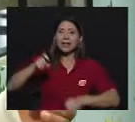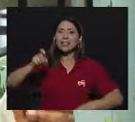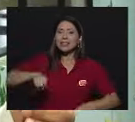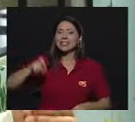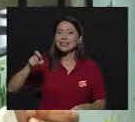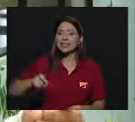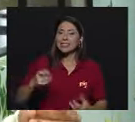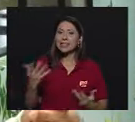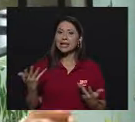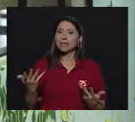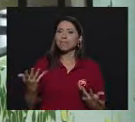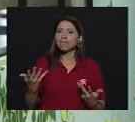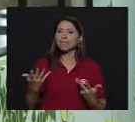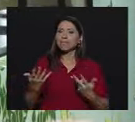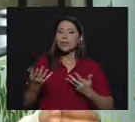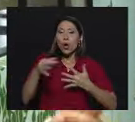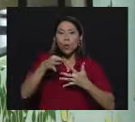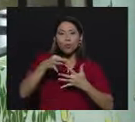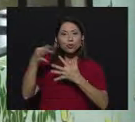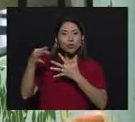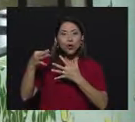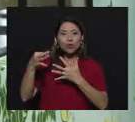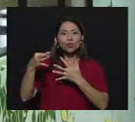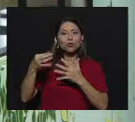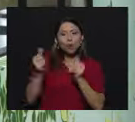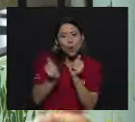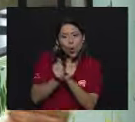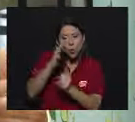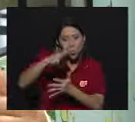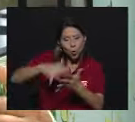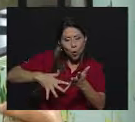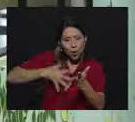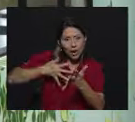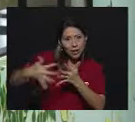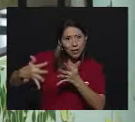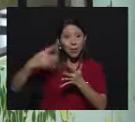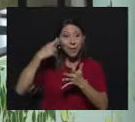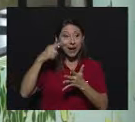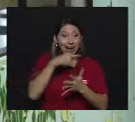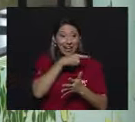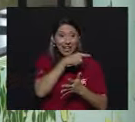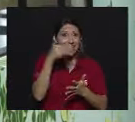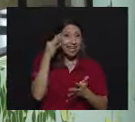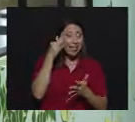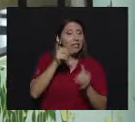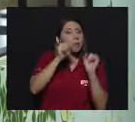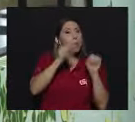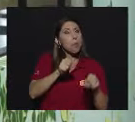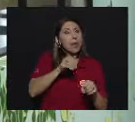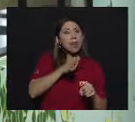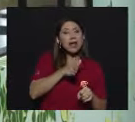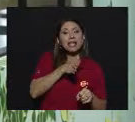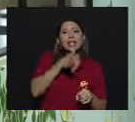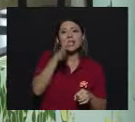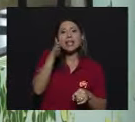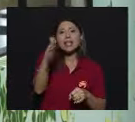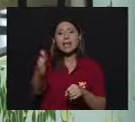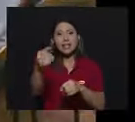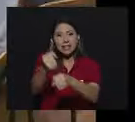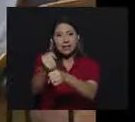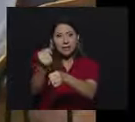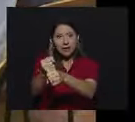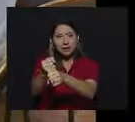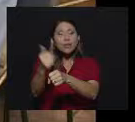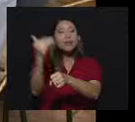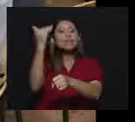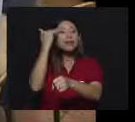tengan un horario que les permita a ellas desplazarse a sus trabajos y saber